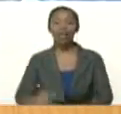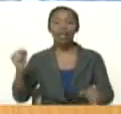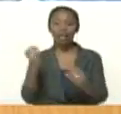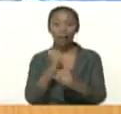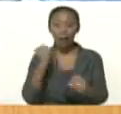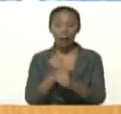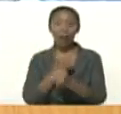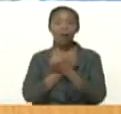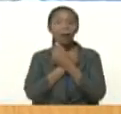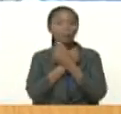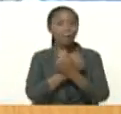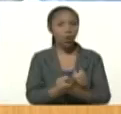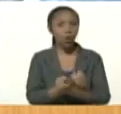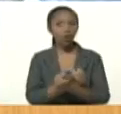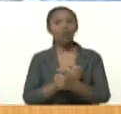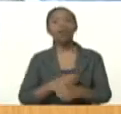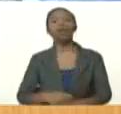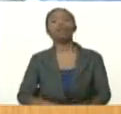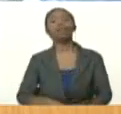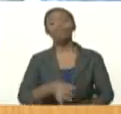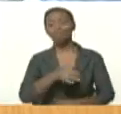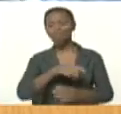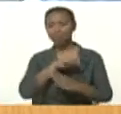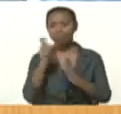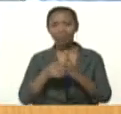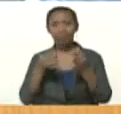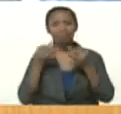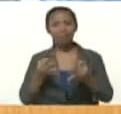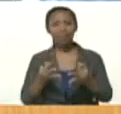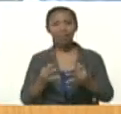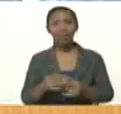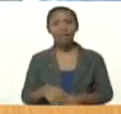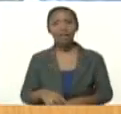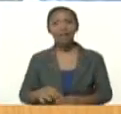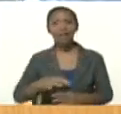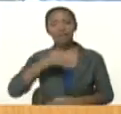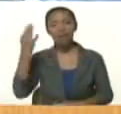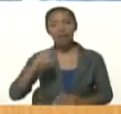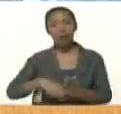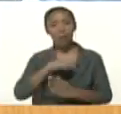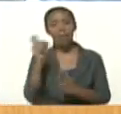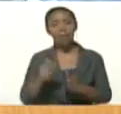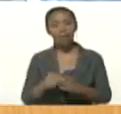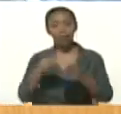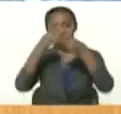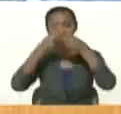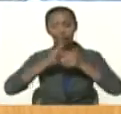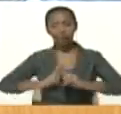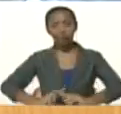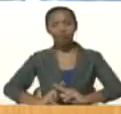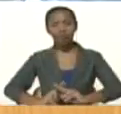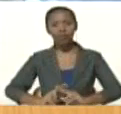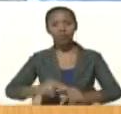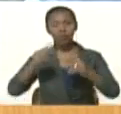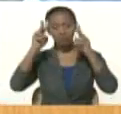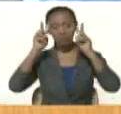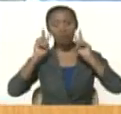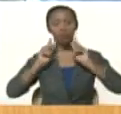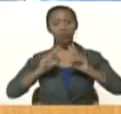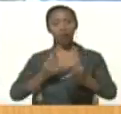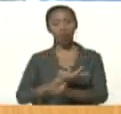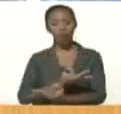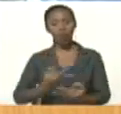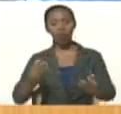amor, la eficiencia, la honestidad absoluta, la honestidad, la moral, la